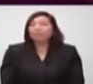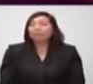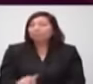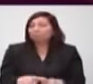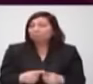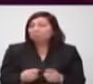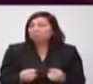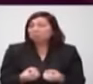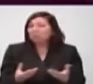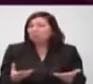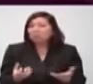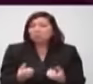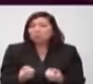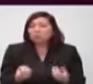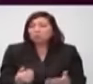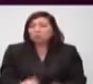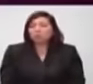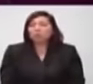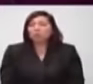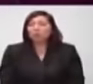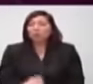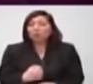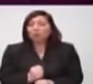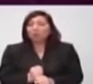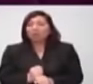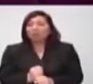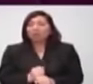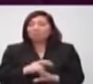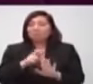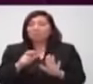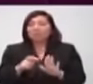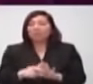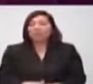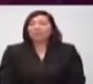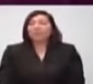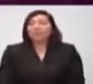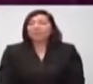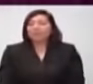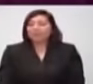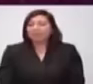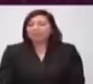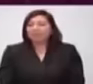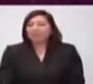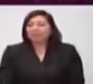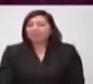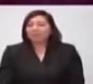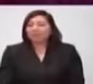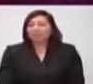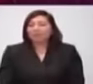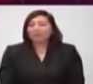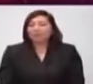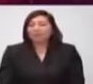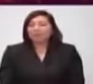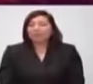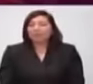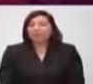muy amplia, muchísimo, hay muchas obras que estamos proyectando. Le estábamos comentando de la República